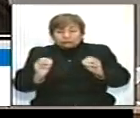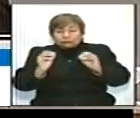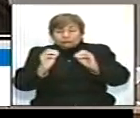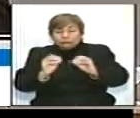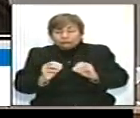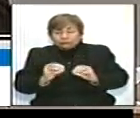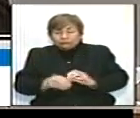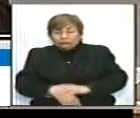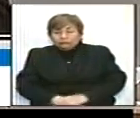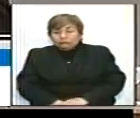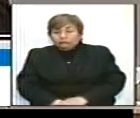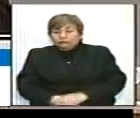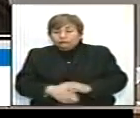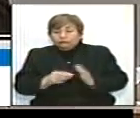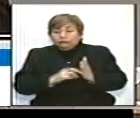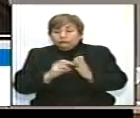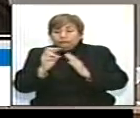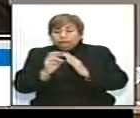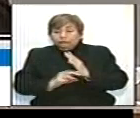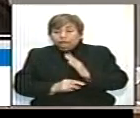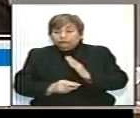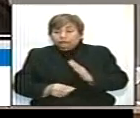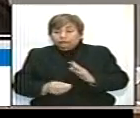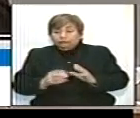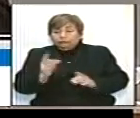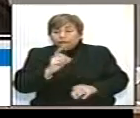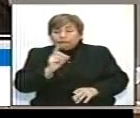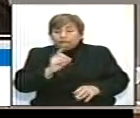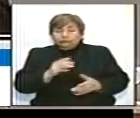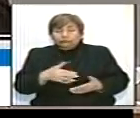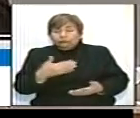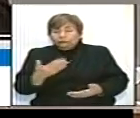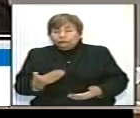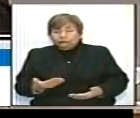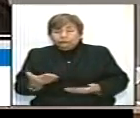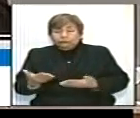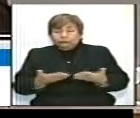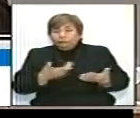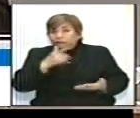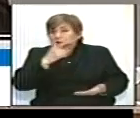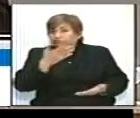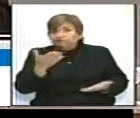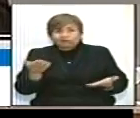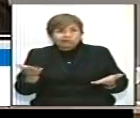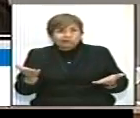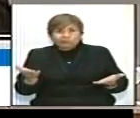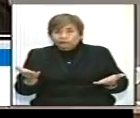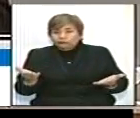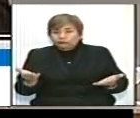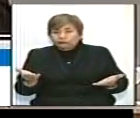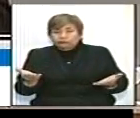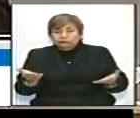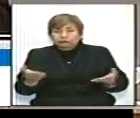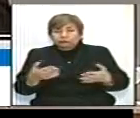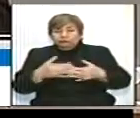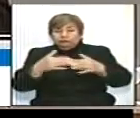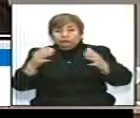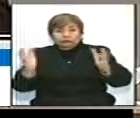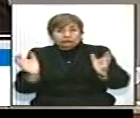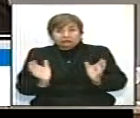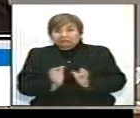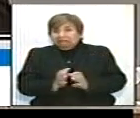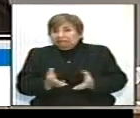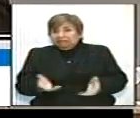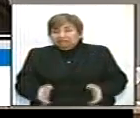el proyecto COAR no se cuenta con los servicios de agua potable y